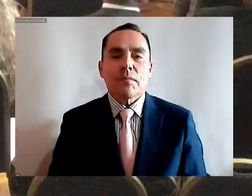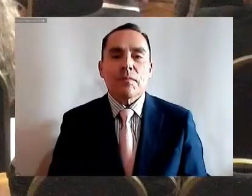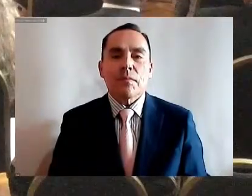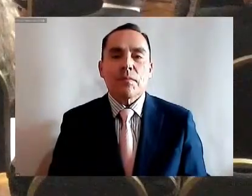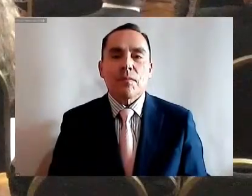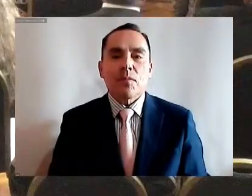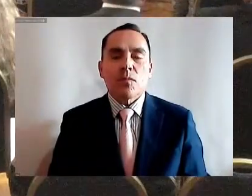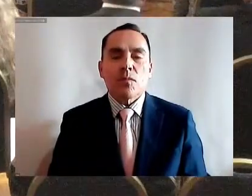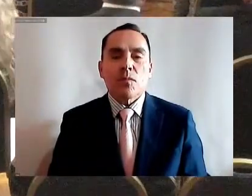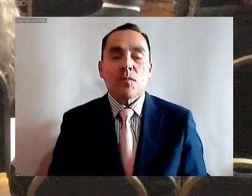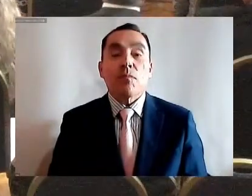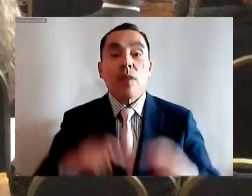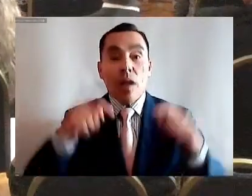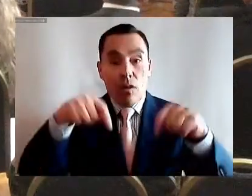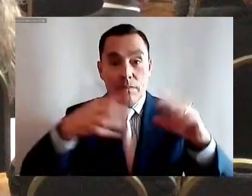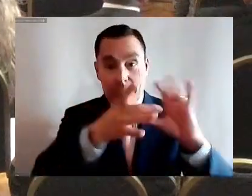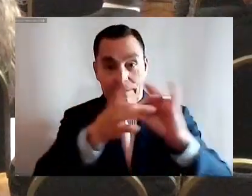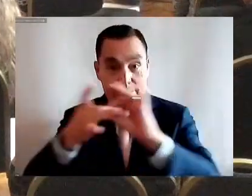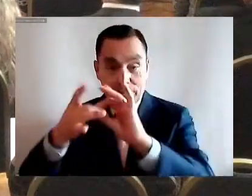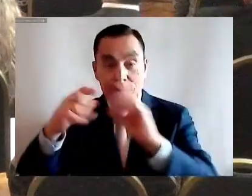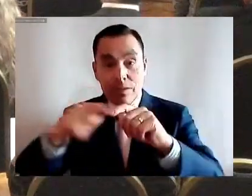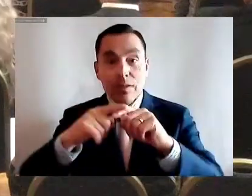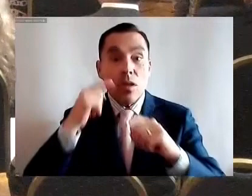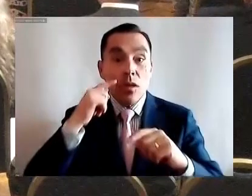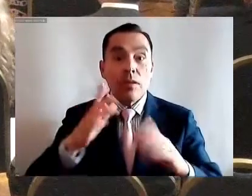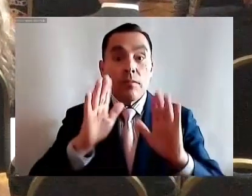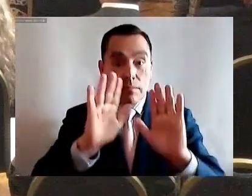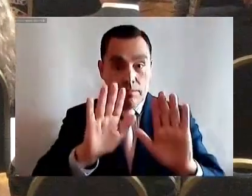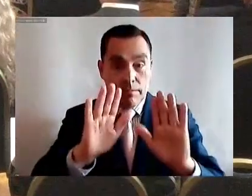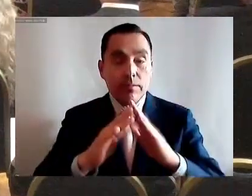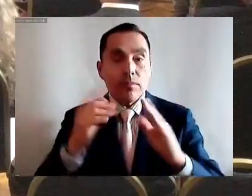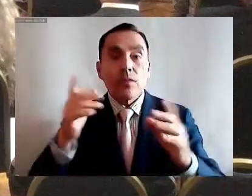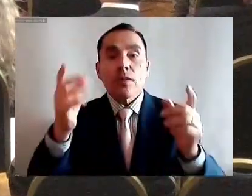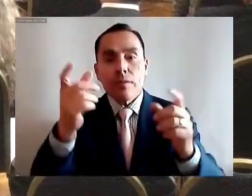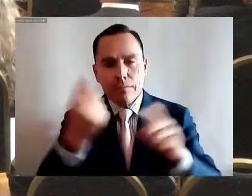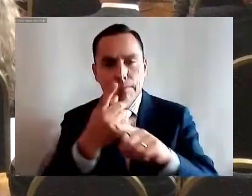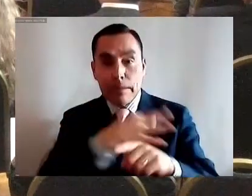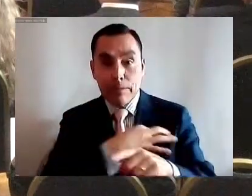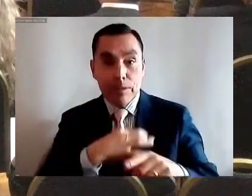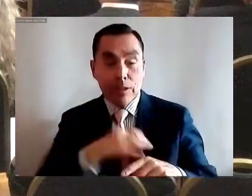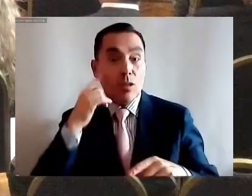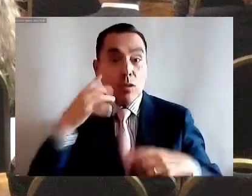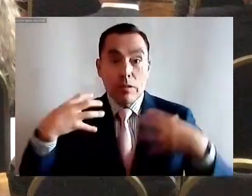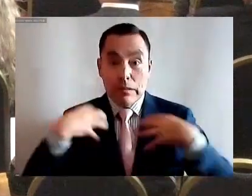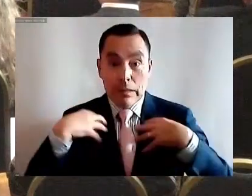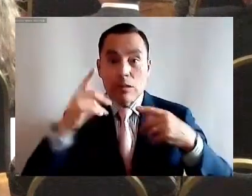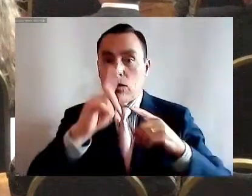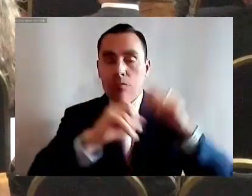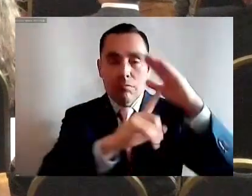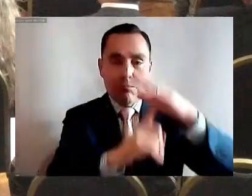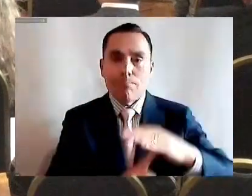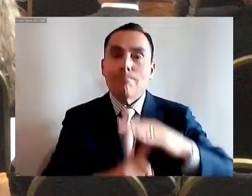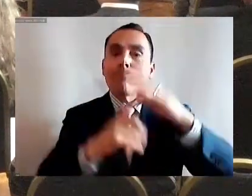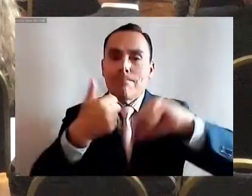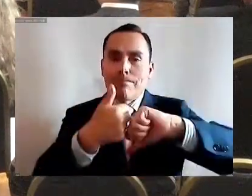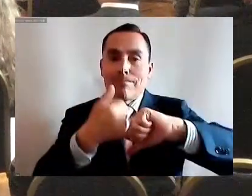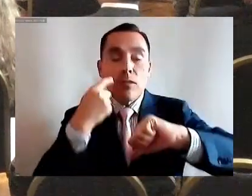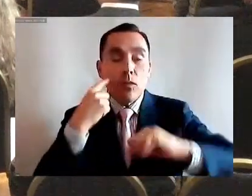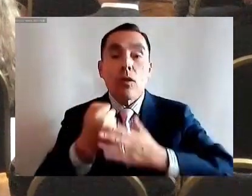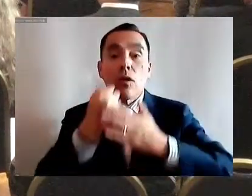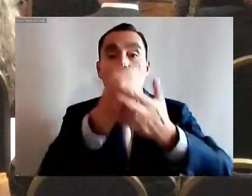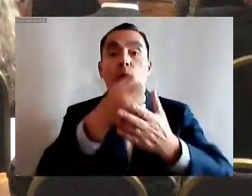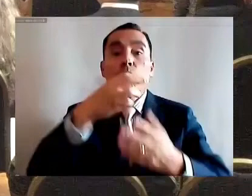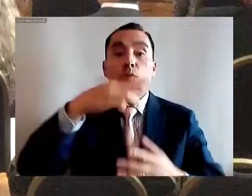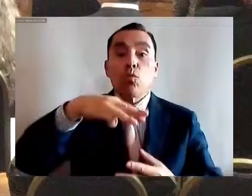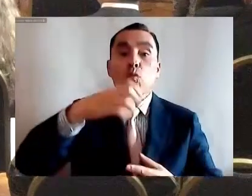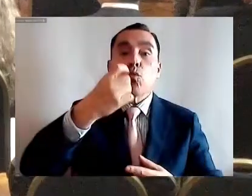Entonces, a continuación, dejo con ustedes a la ministra encargada de Asuntos de Género y No Discriminación de la Corte Suprema, Andrea Muñoz Sánchez, quien será la